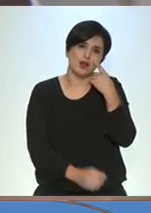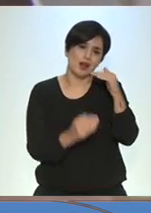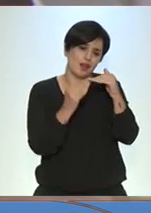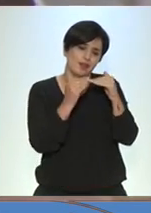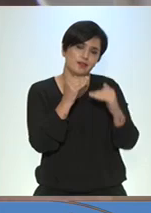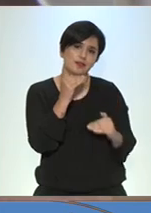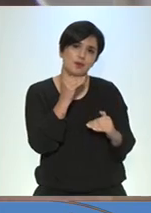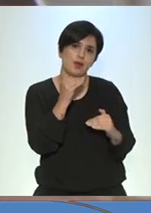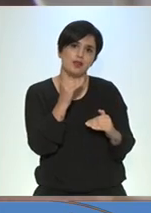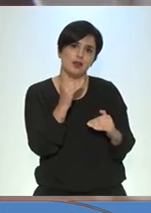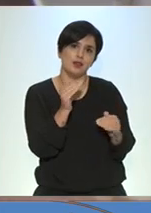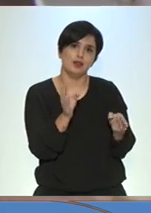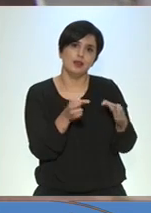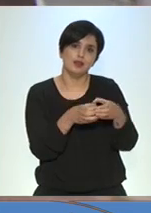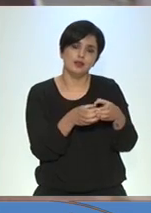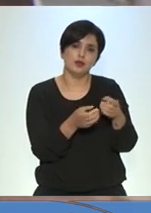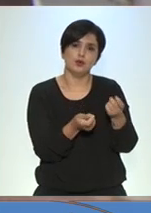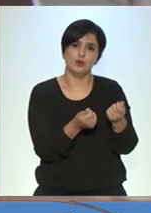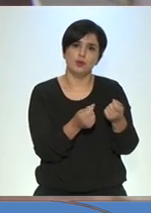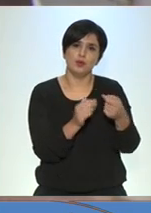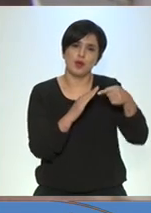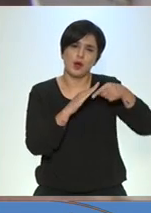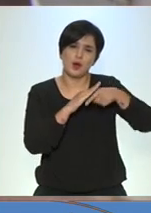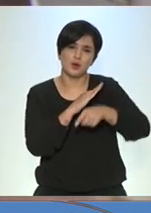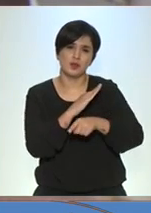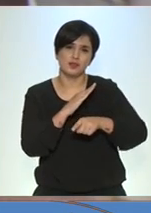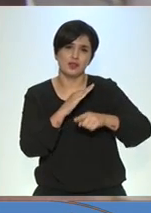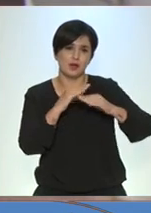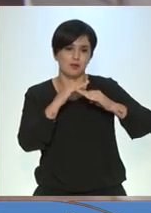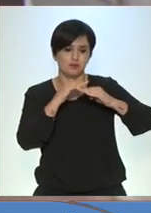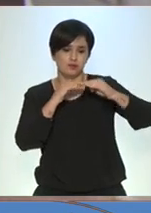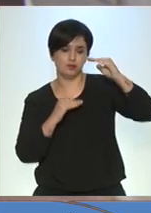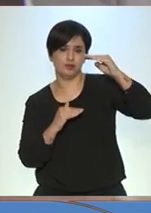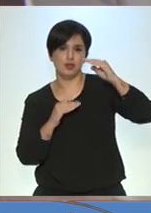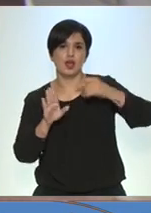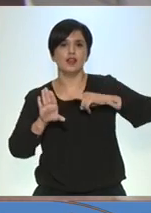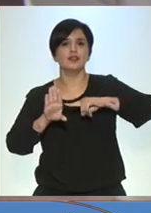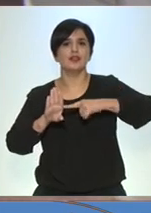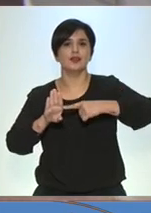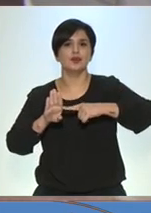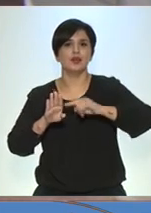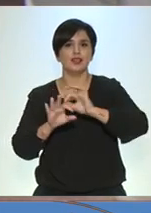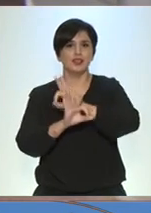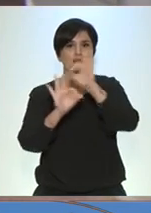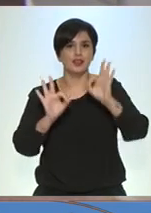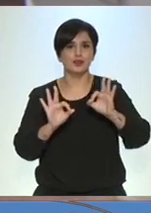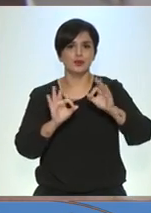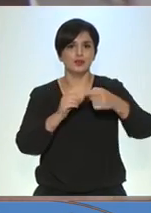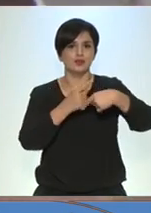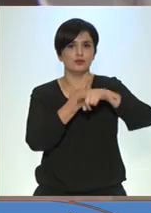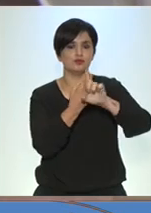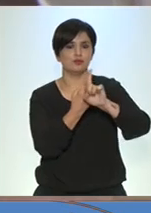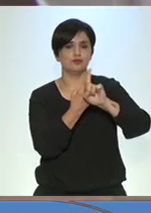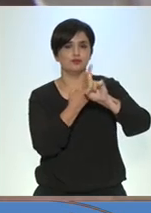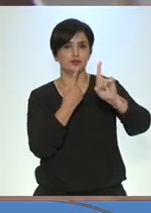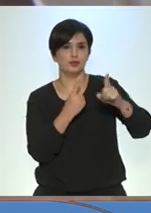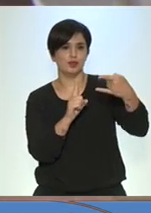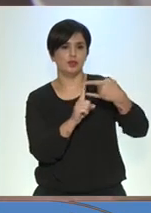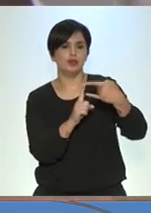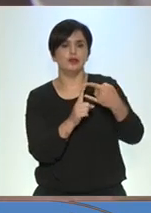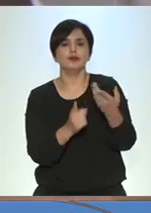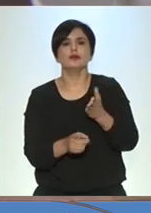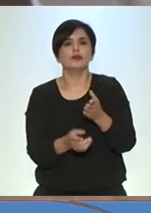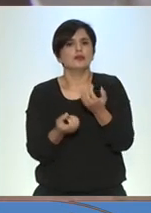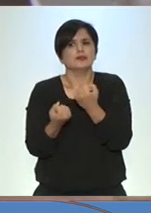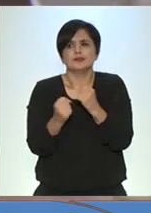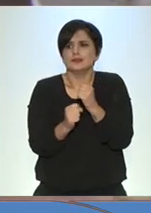desigualdades de clase agudizadas por las propias brechas tecnológicas y materiales de la educación no presencial que lo siguen estresando y de lo